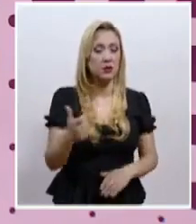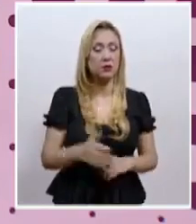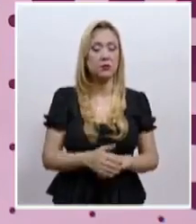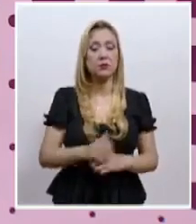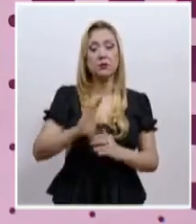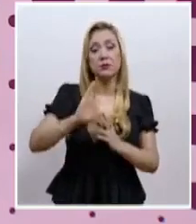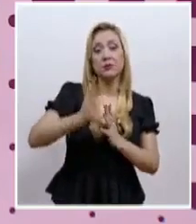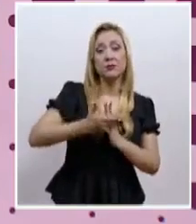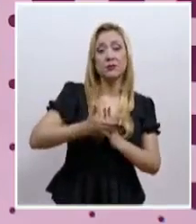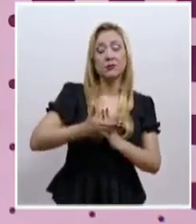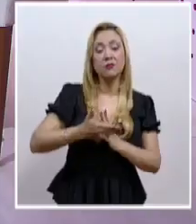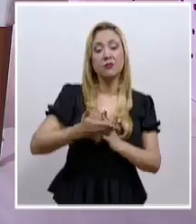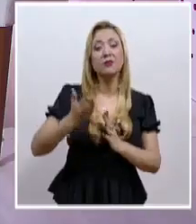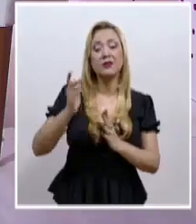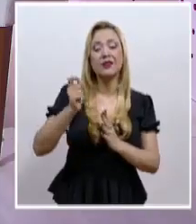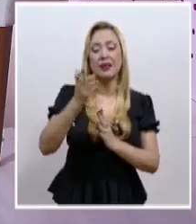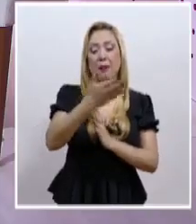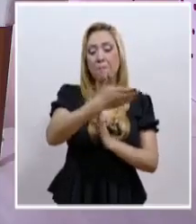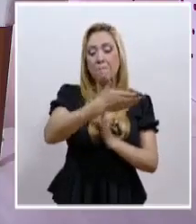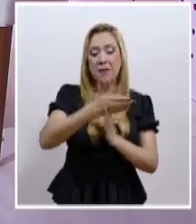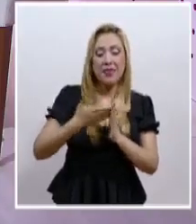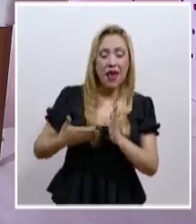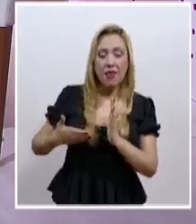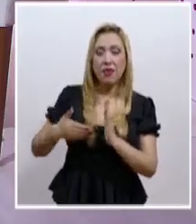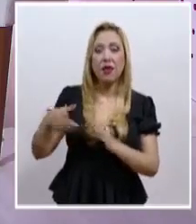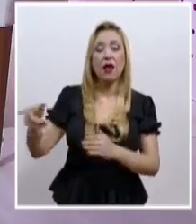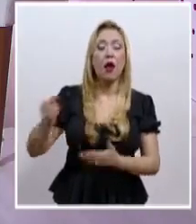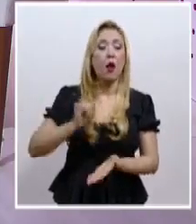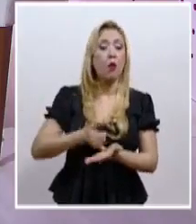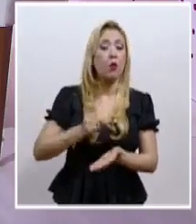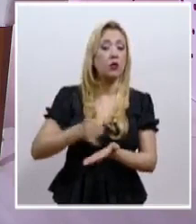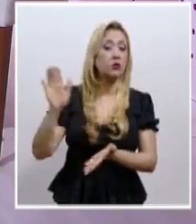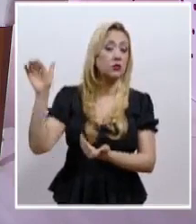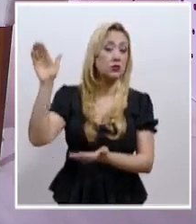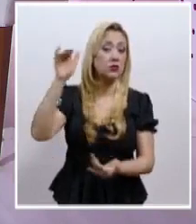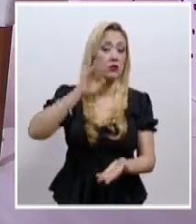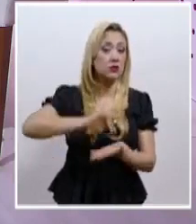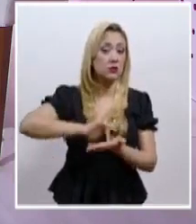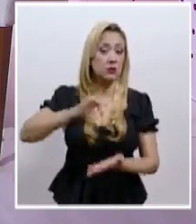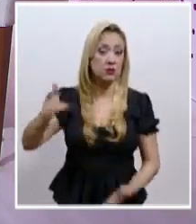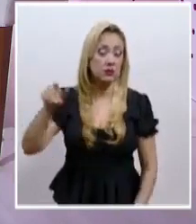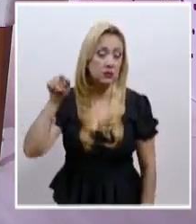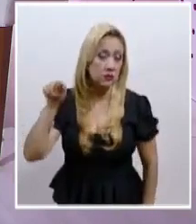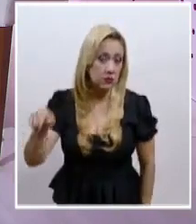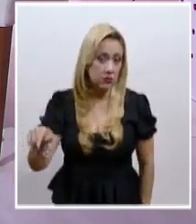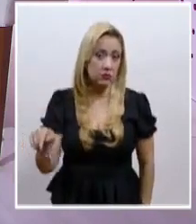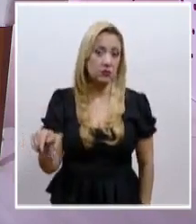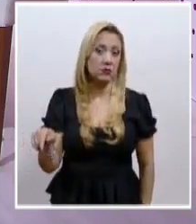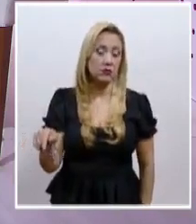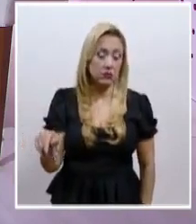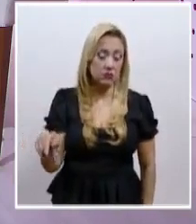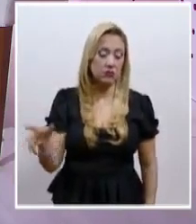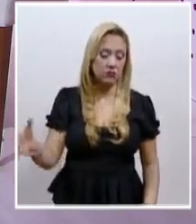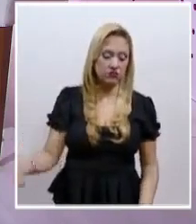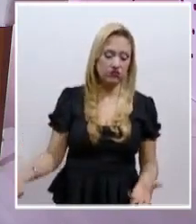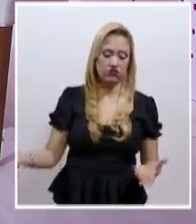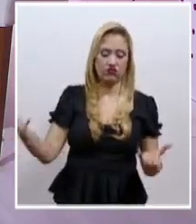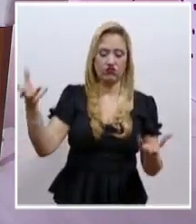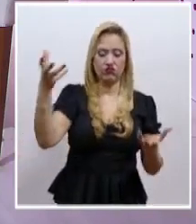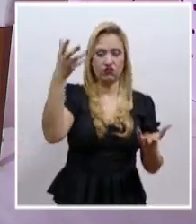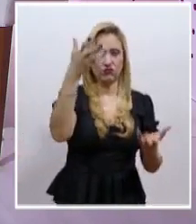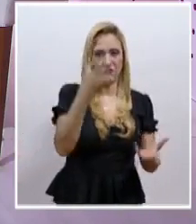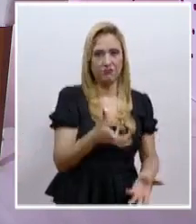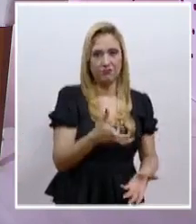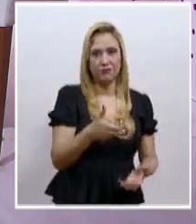mitad está financiada por impuestos. Ese, digamos, el número ha crecido de recargar el presupuesto en los